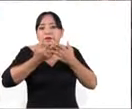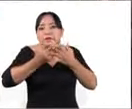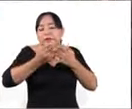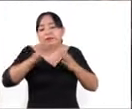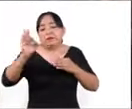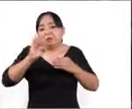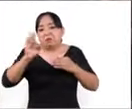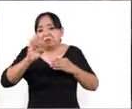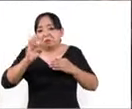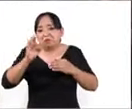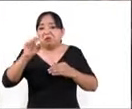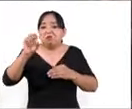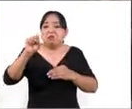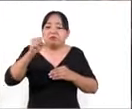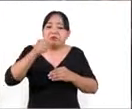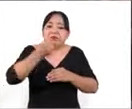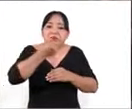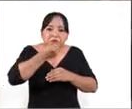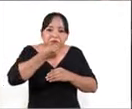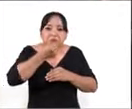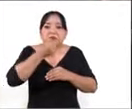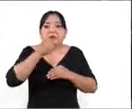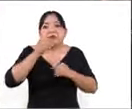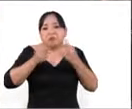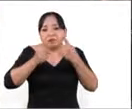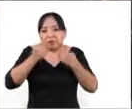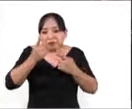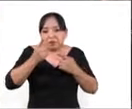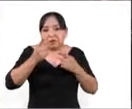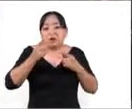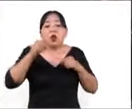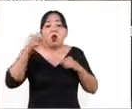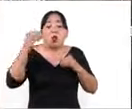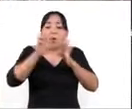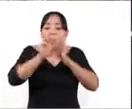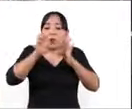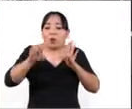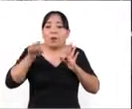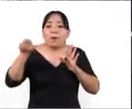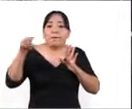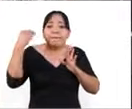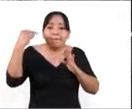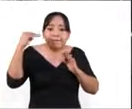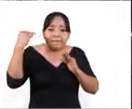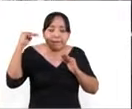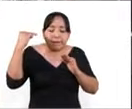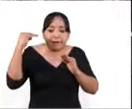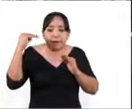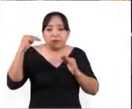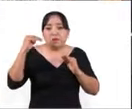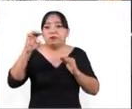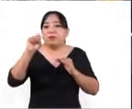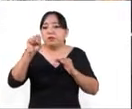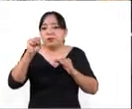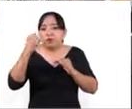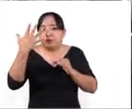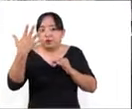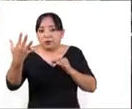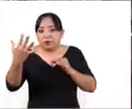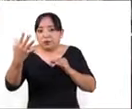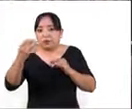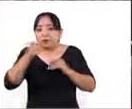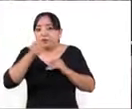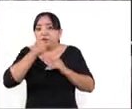pueden ser hasta 60 segundos en algunos casos. En este caso viene de Michoacán, como fue el de 85, y eso dio